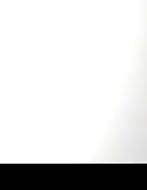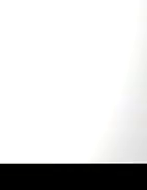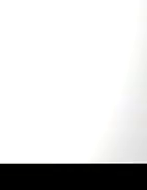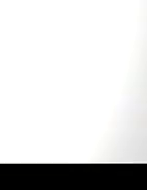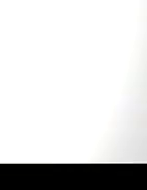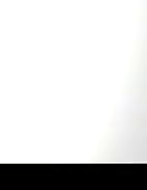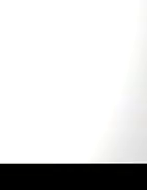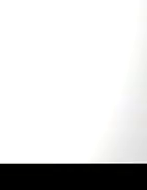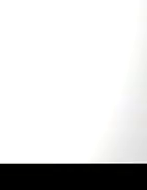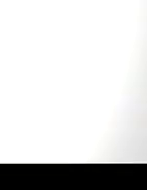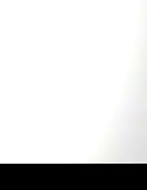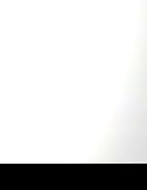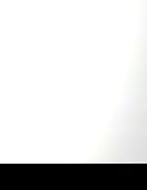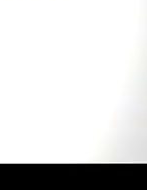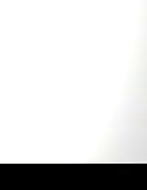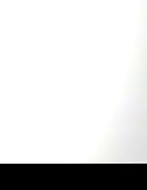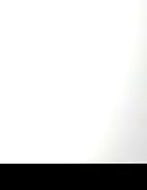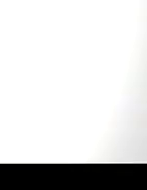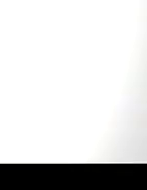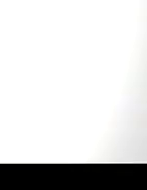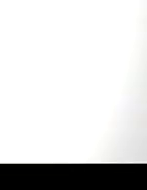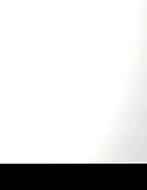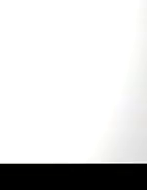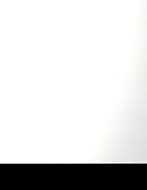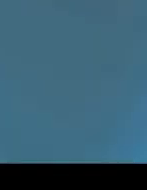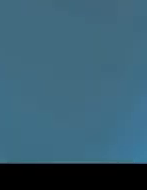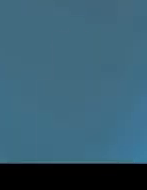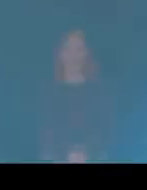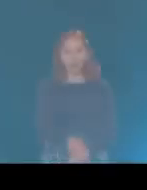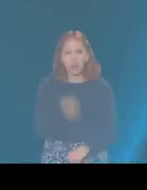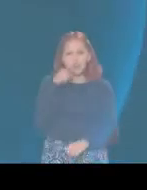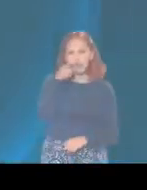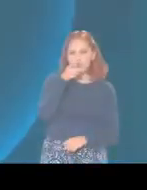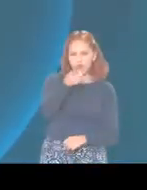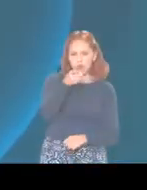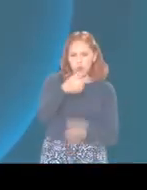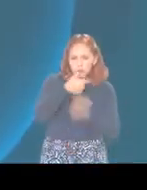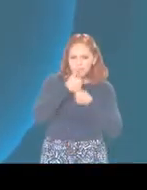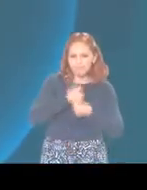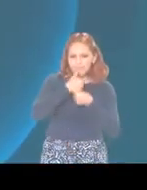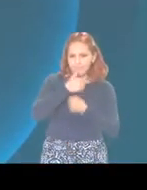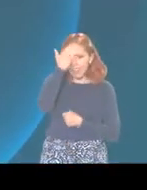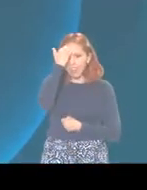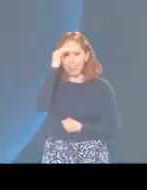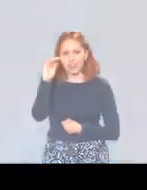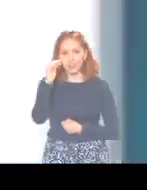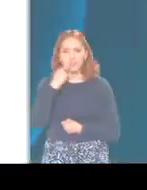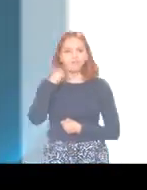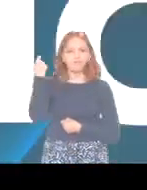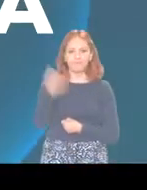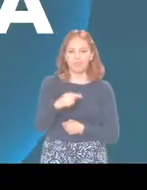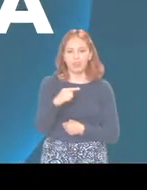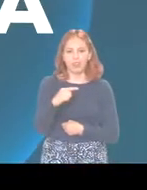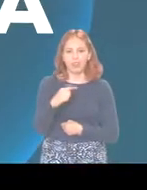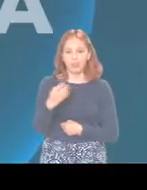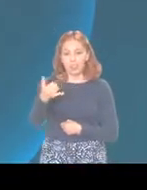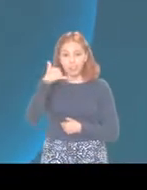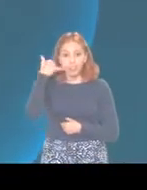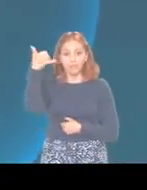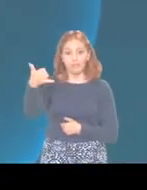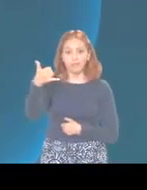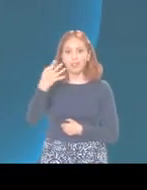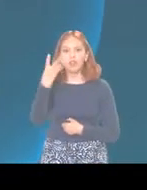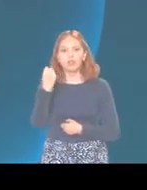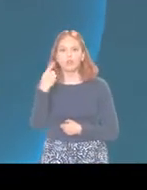estado. 62ª Legislatura, debatir para decidir. Si eres víctima de cualquier delito, denuncia, marca